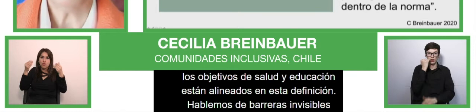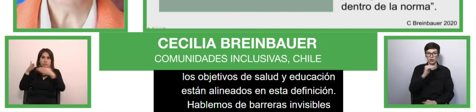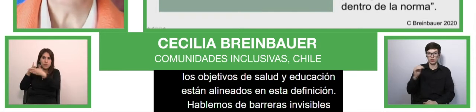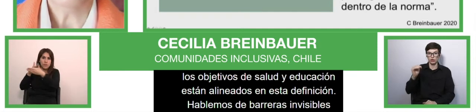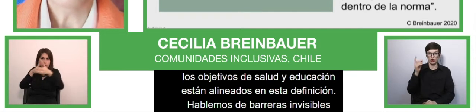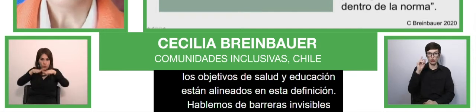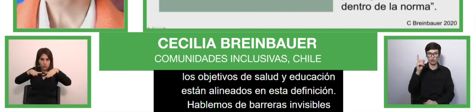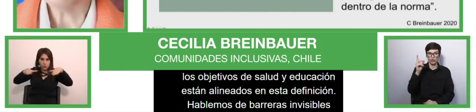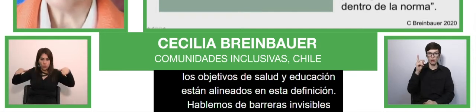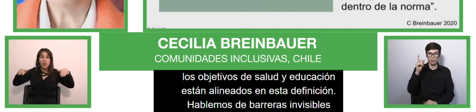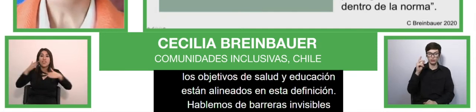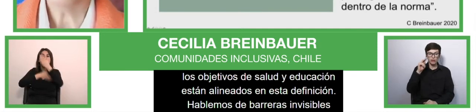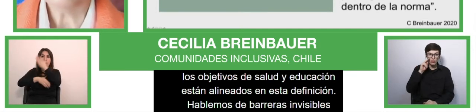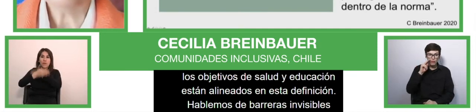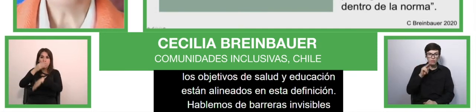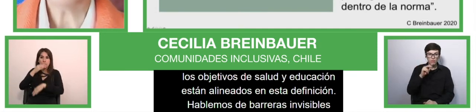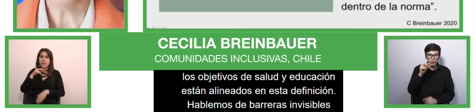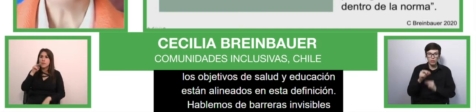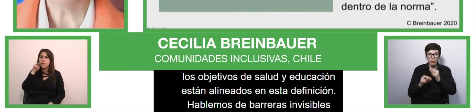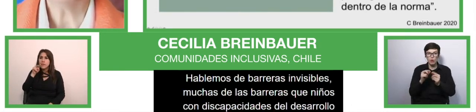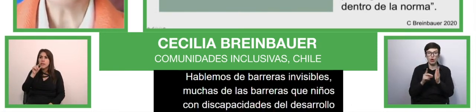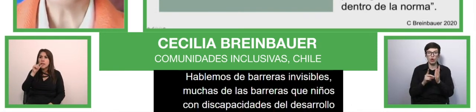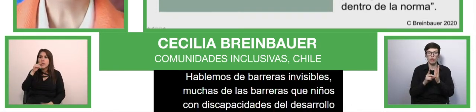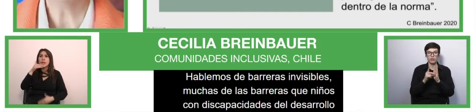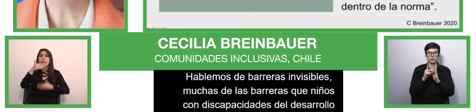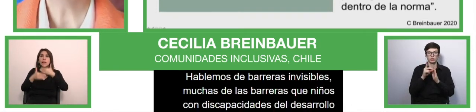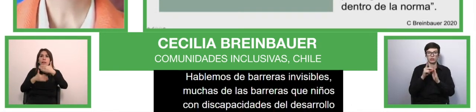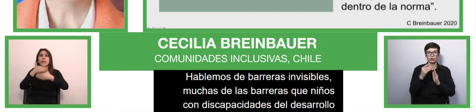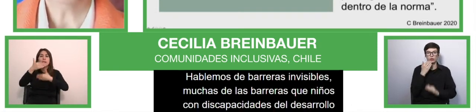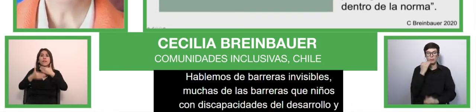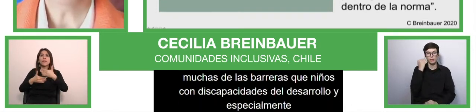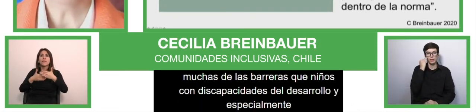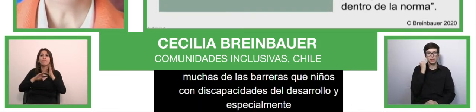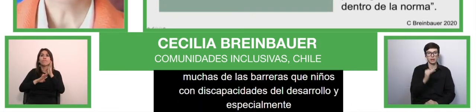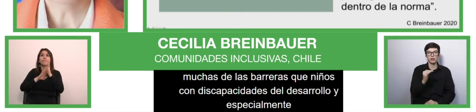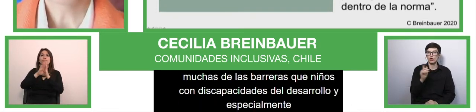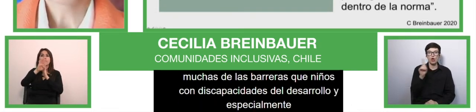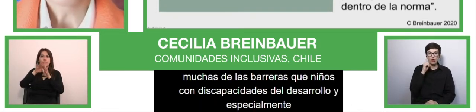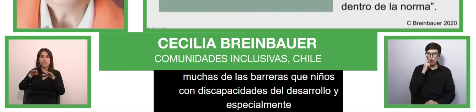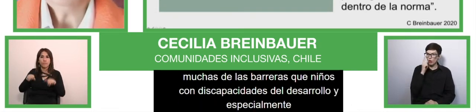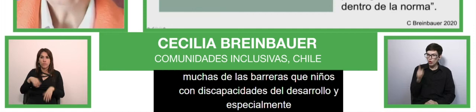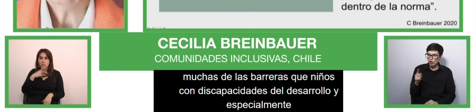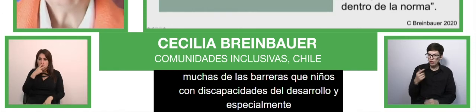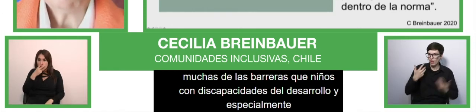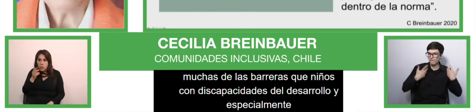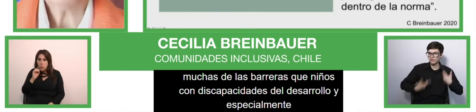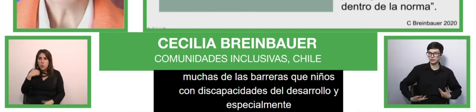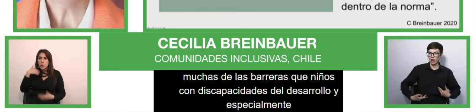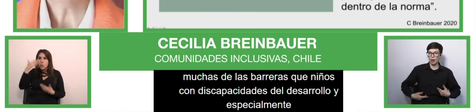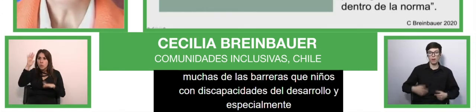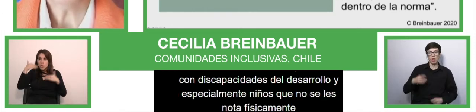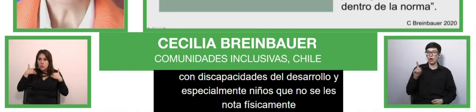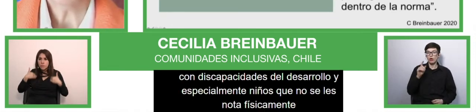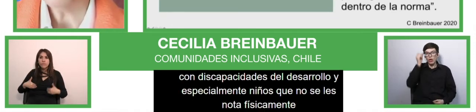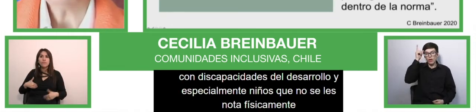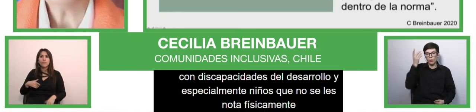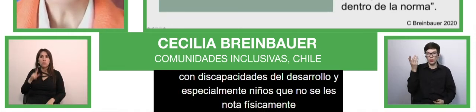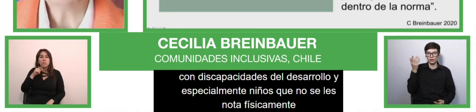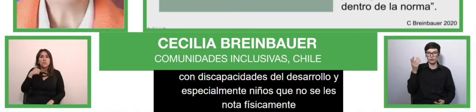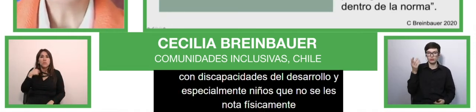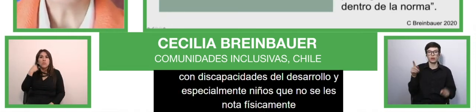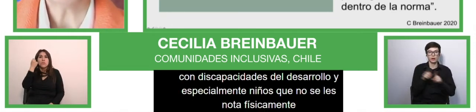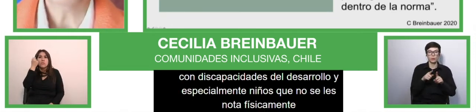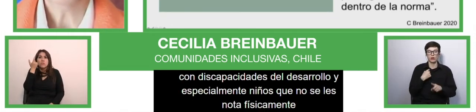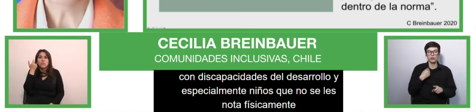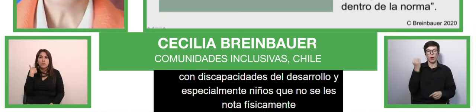desarrollo y especialmente el niño es que no se les nota físicamente y por eso yo he